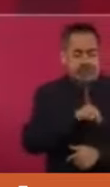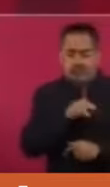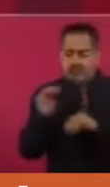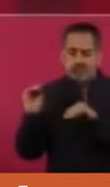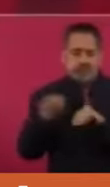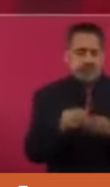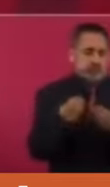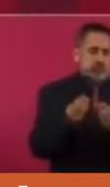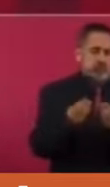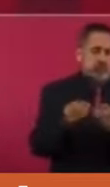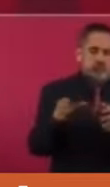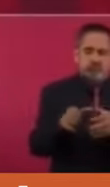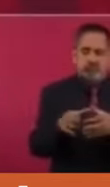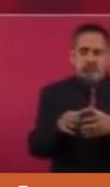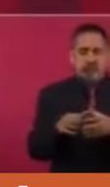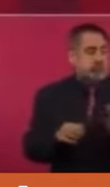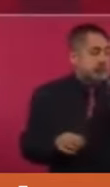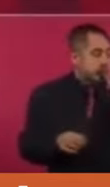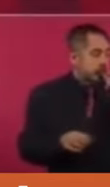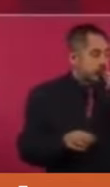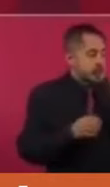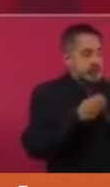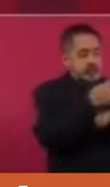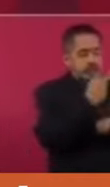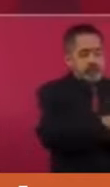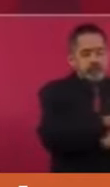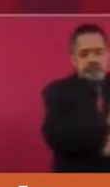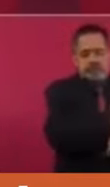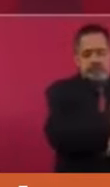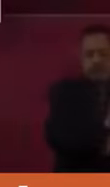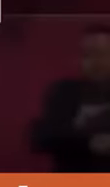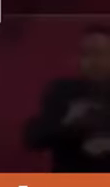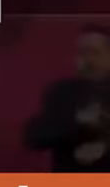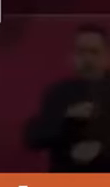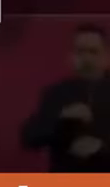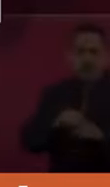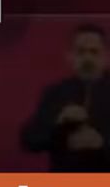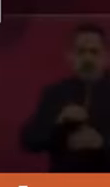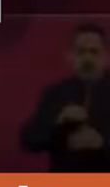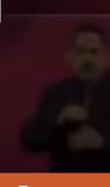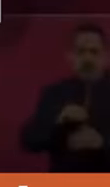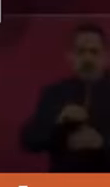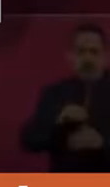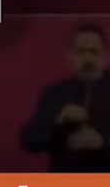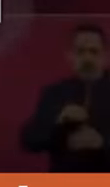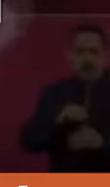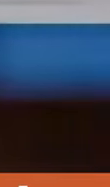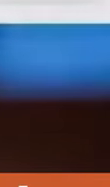de la Guardia Nacional que policías estatales. Creo que ya subió el número de